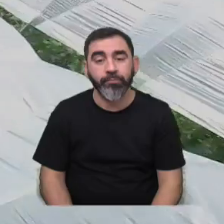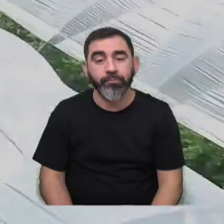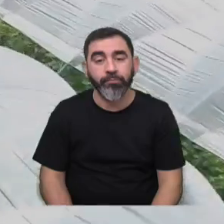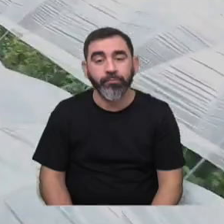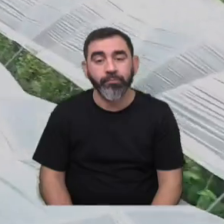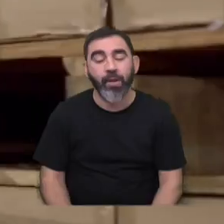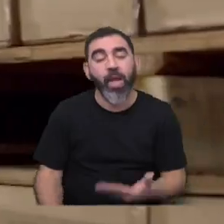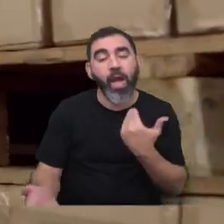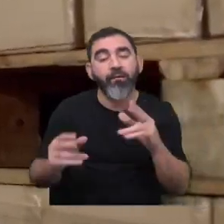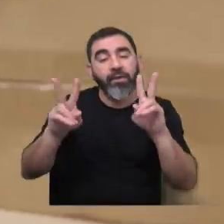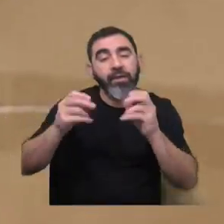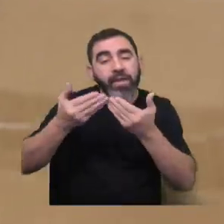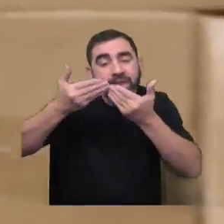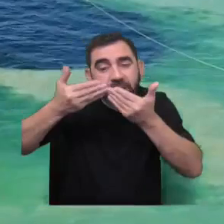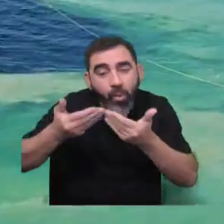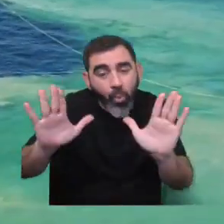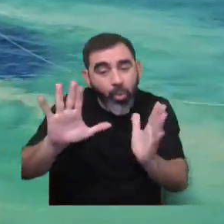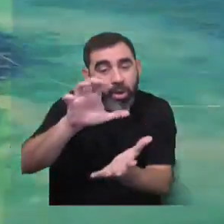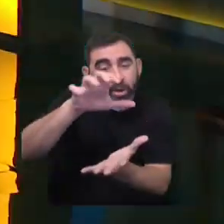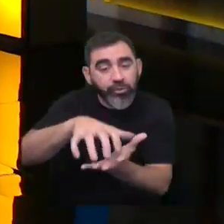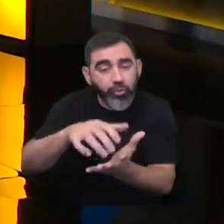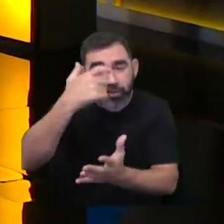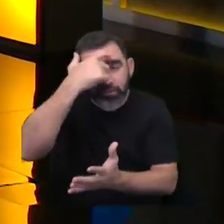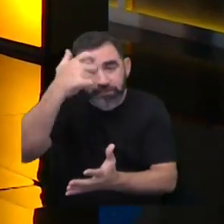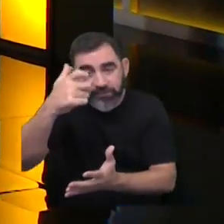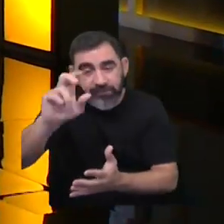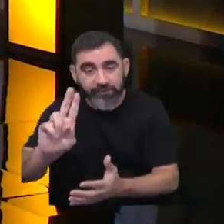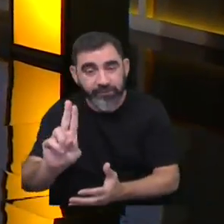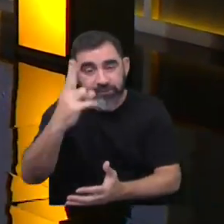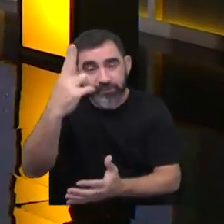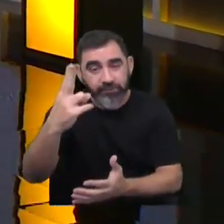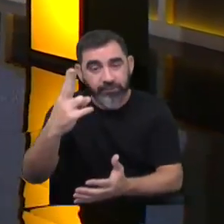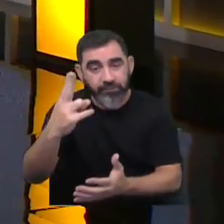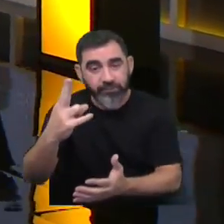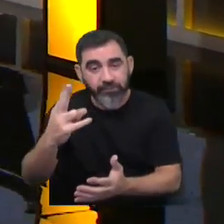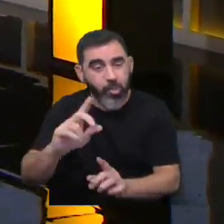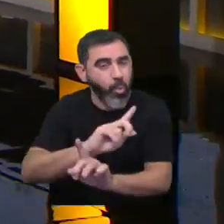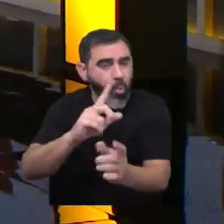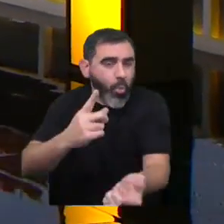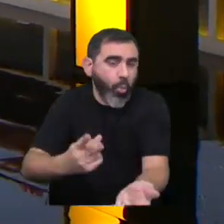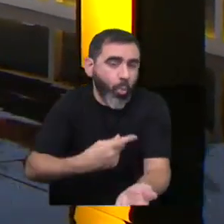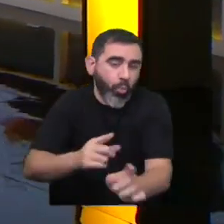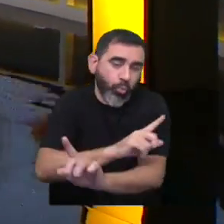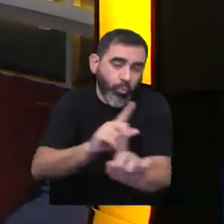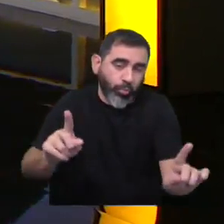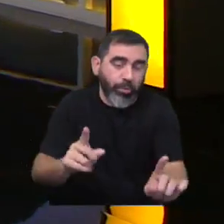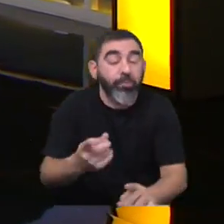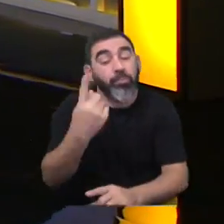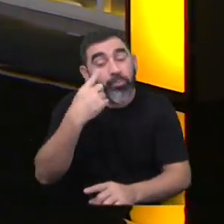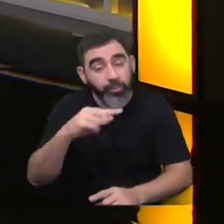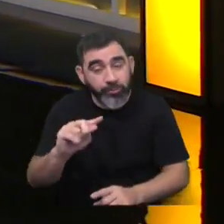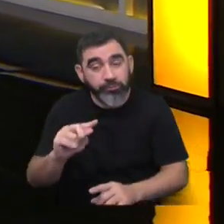Hablar de una inauguración en el ámbito de la ciencia en nuestro país es mucho menos frecuente de lo que nos gustaría. Por eso